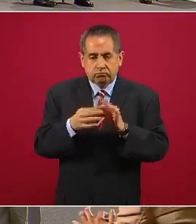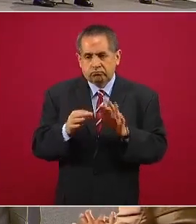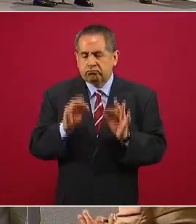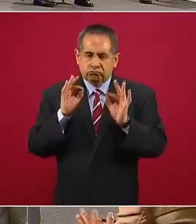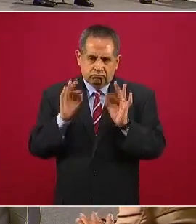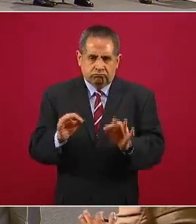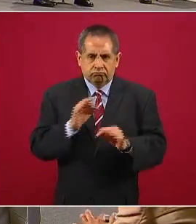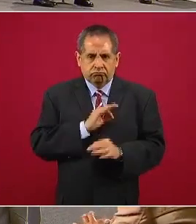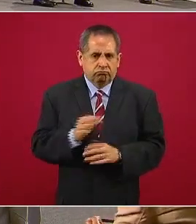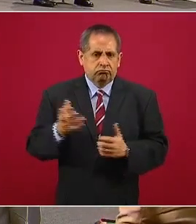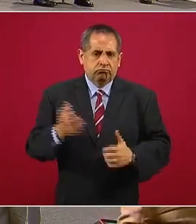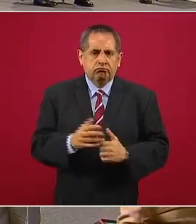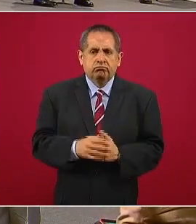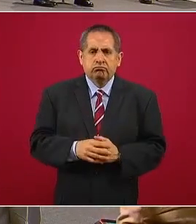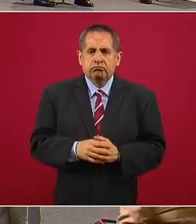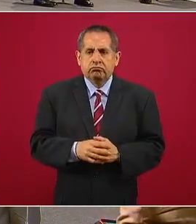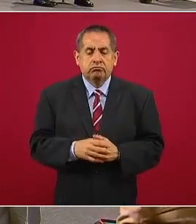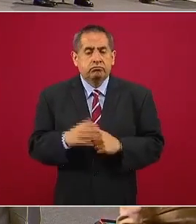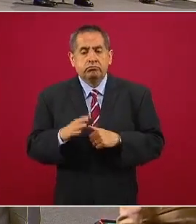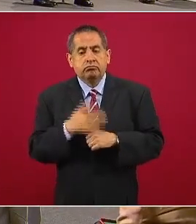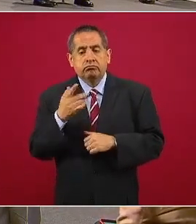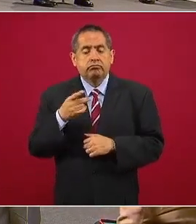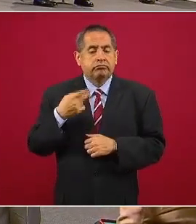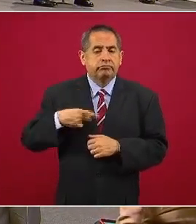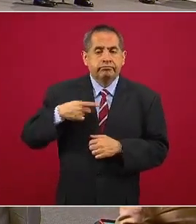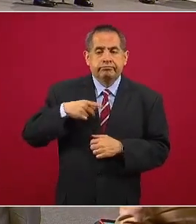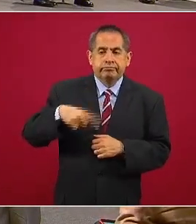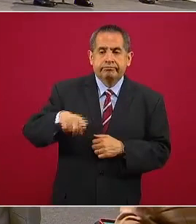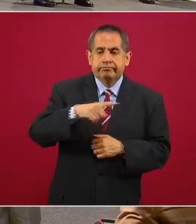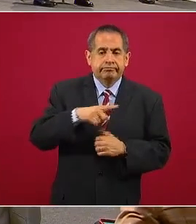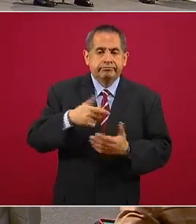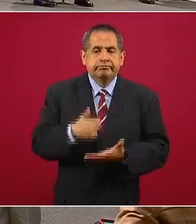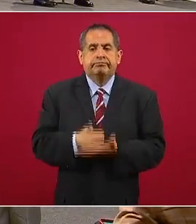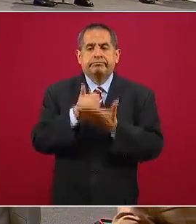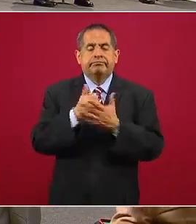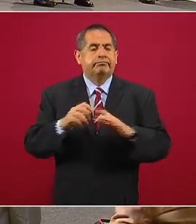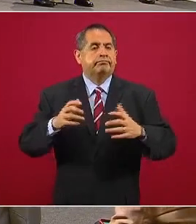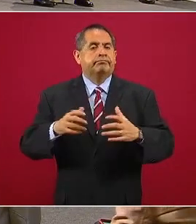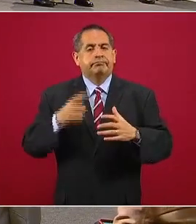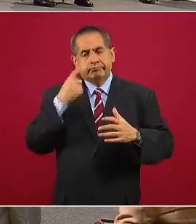logró porque la gente ayudó.